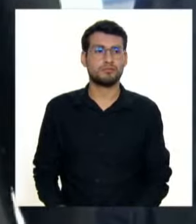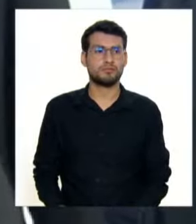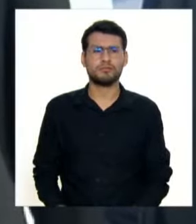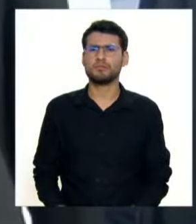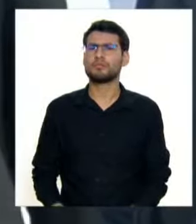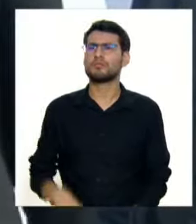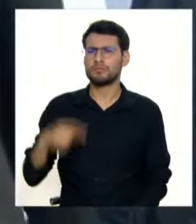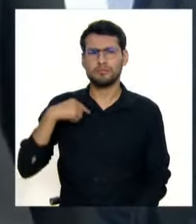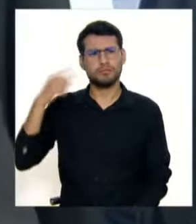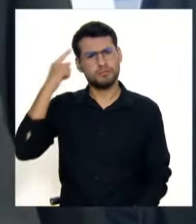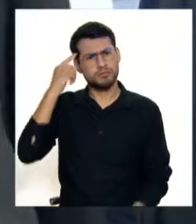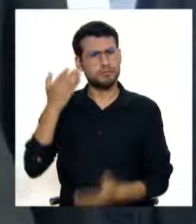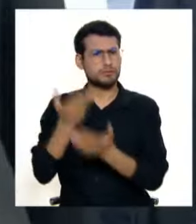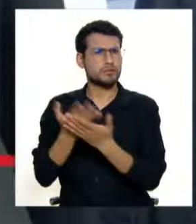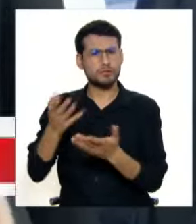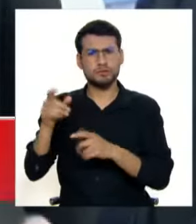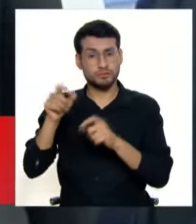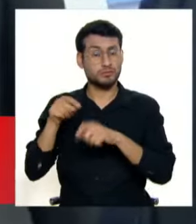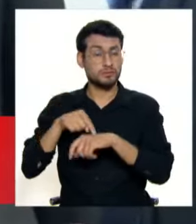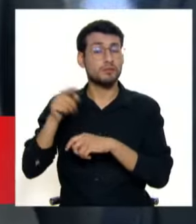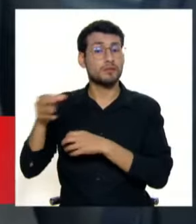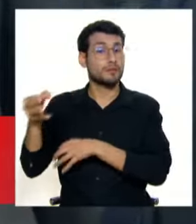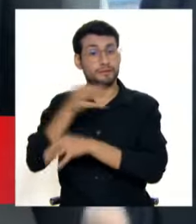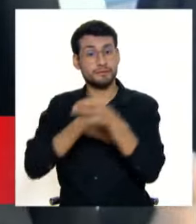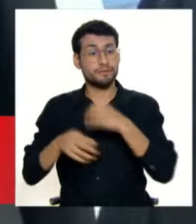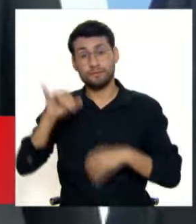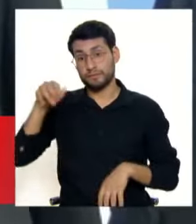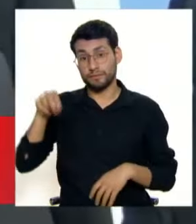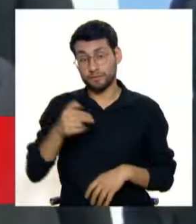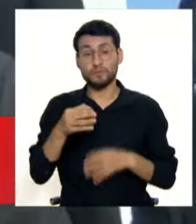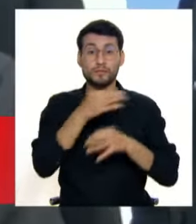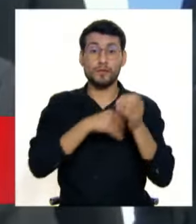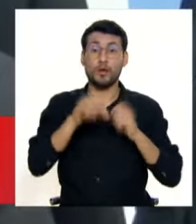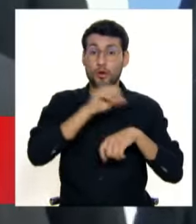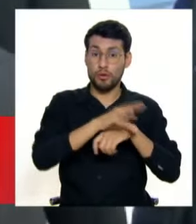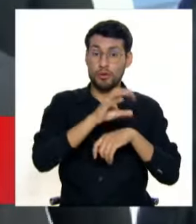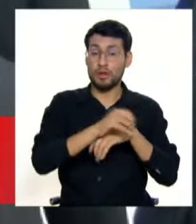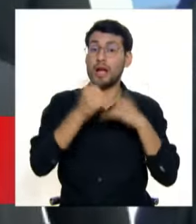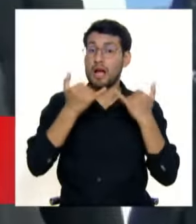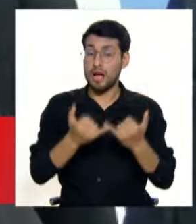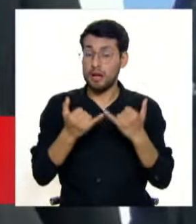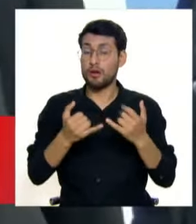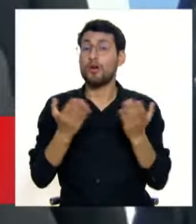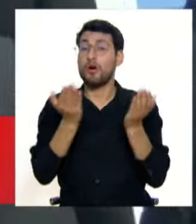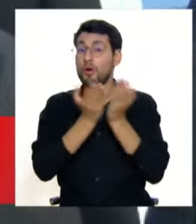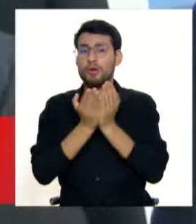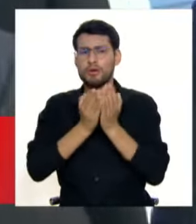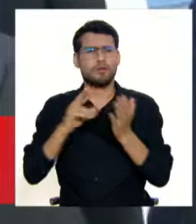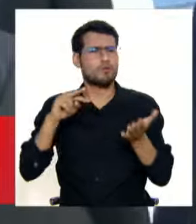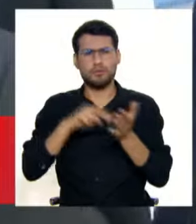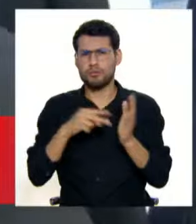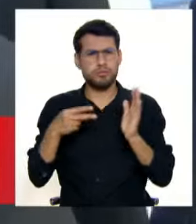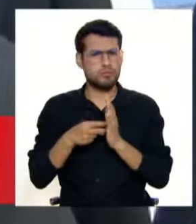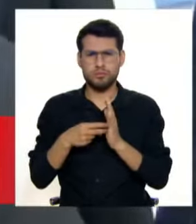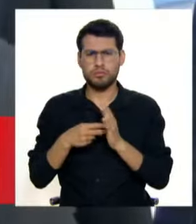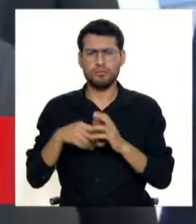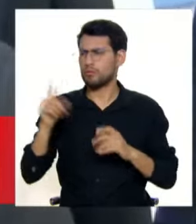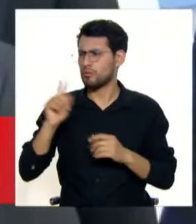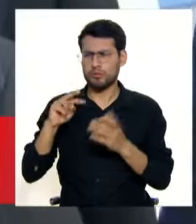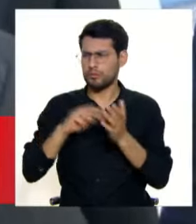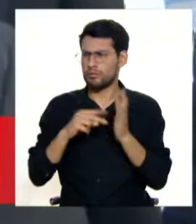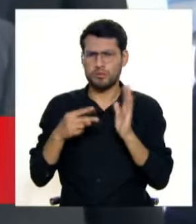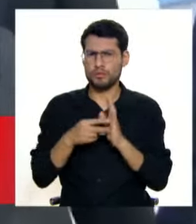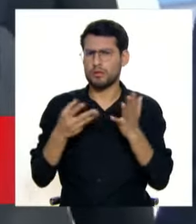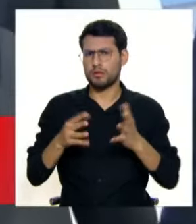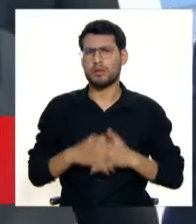Yo creo que la propuesta que en aquel entonces se puede reemplazar la Junta frente al Consejo y ahora la escuela no implica, no significa